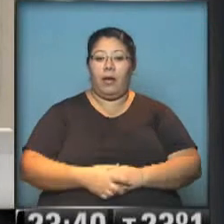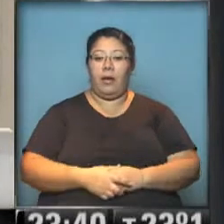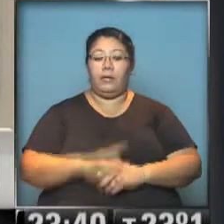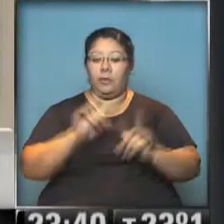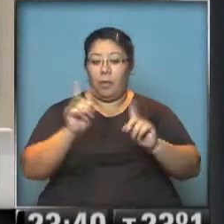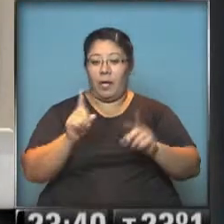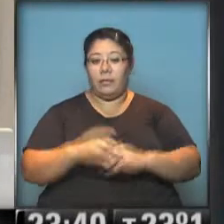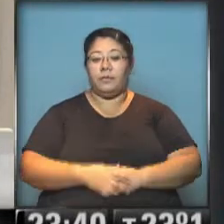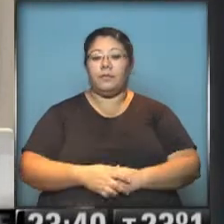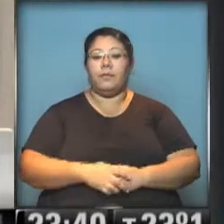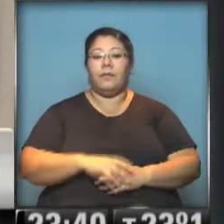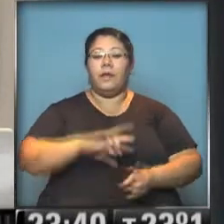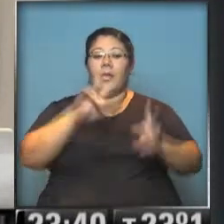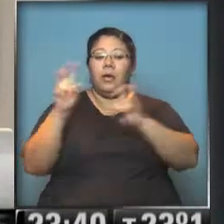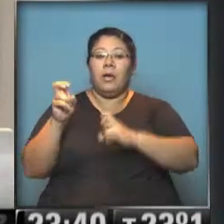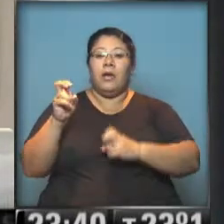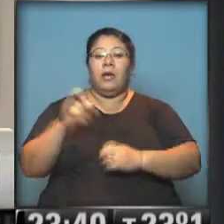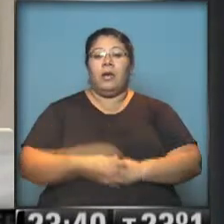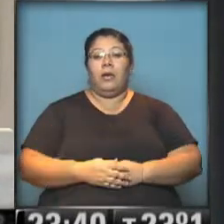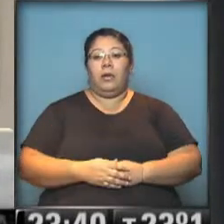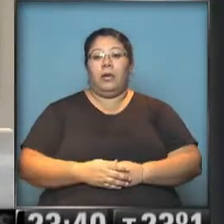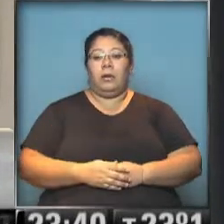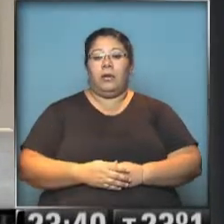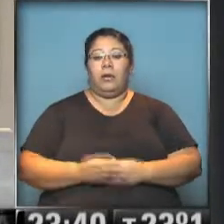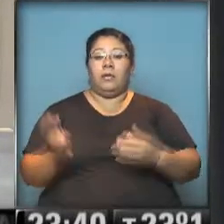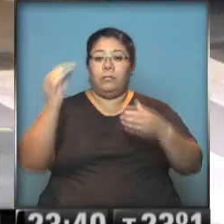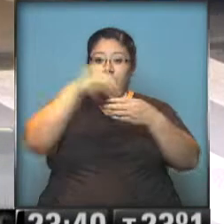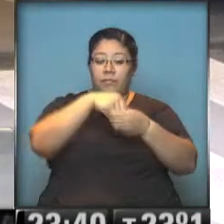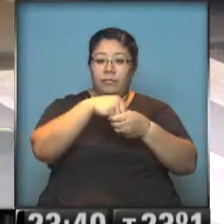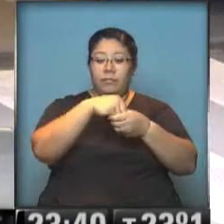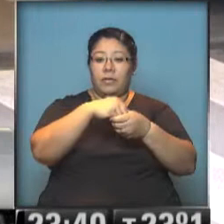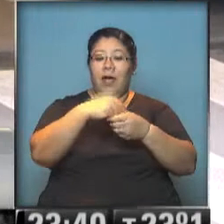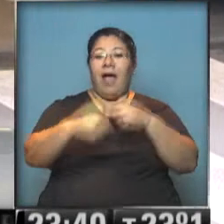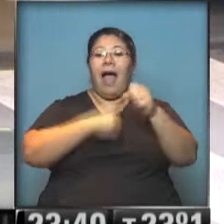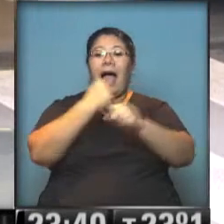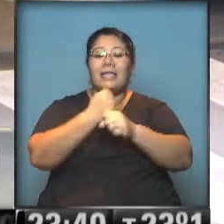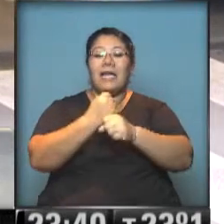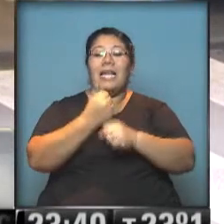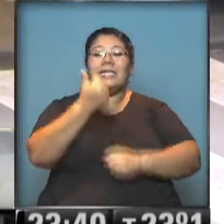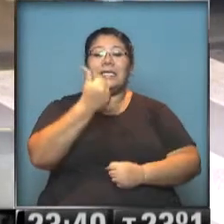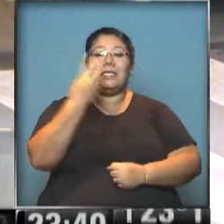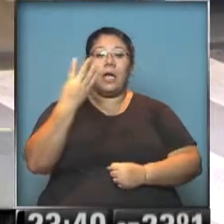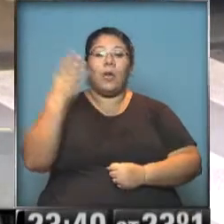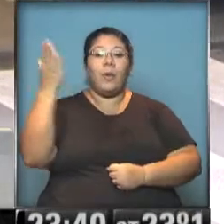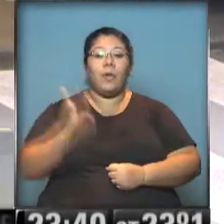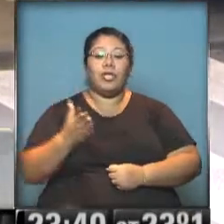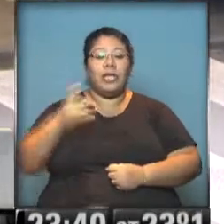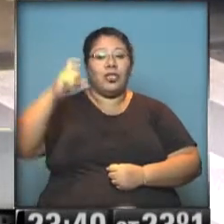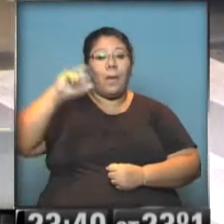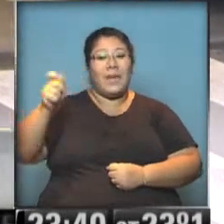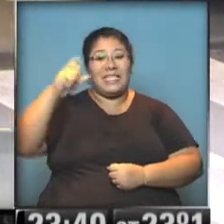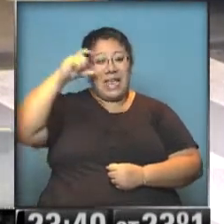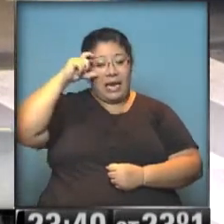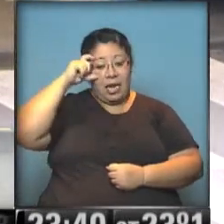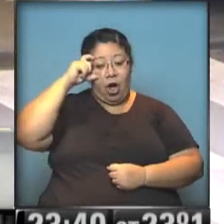La petrolera de bandera aumentó su participación en ese segmento hasta alcanzar el 64,4% en enero último. El crecimiento